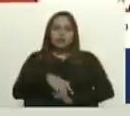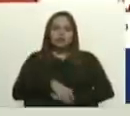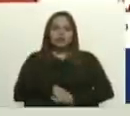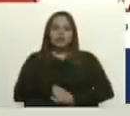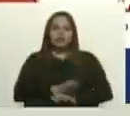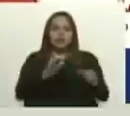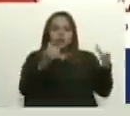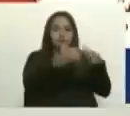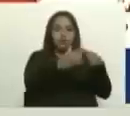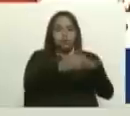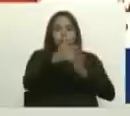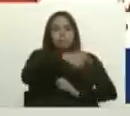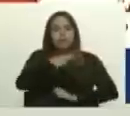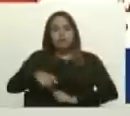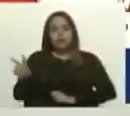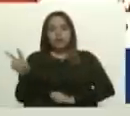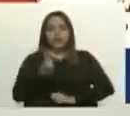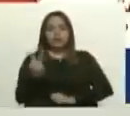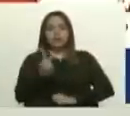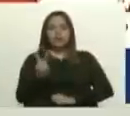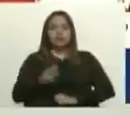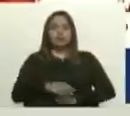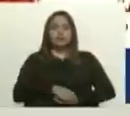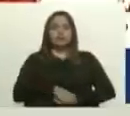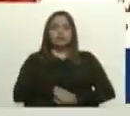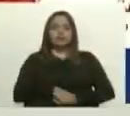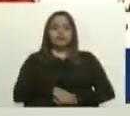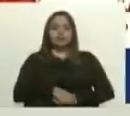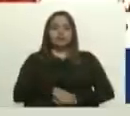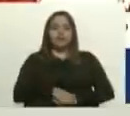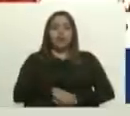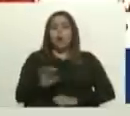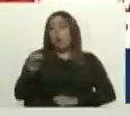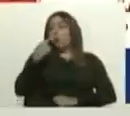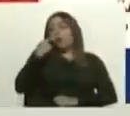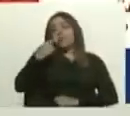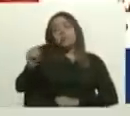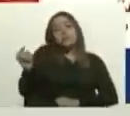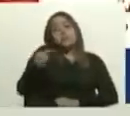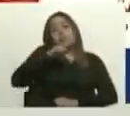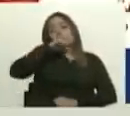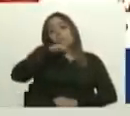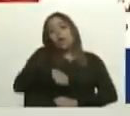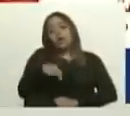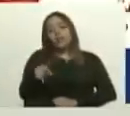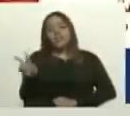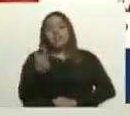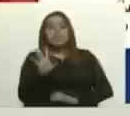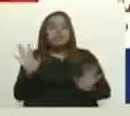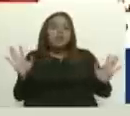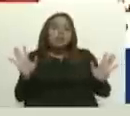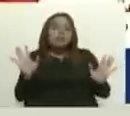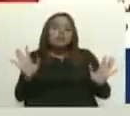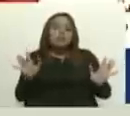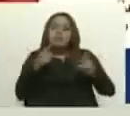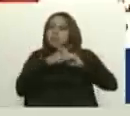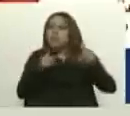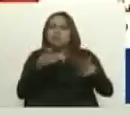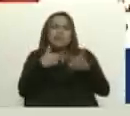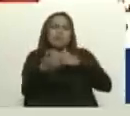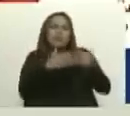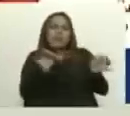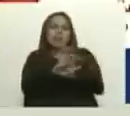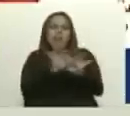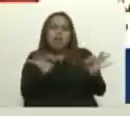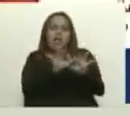de un grupo de venezolanos y venezolanas, o que dicen ser venezolanos y venezolanas, que no les importa absolutamente